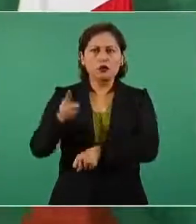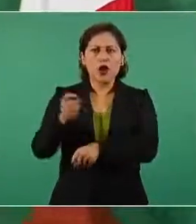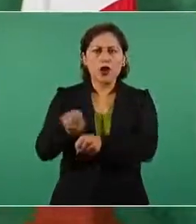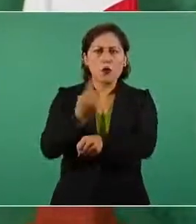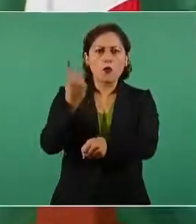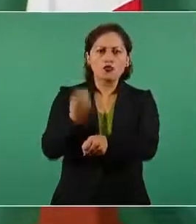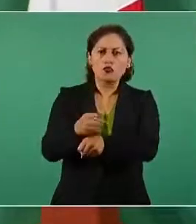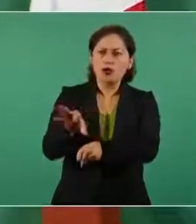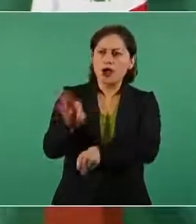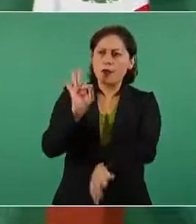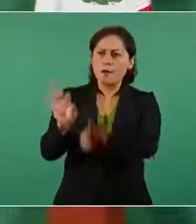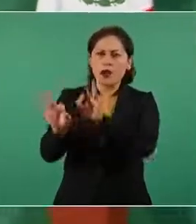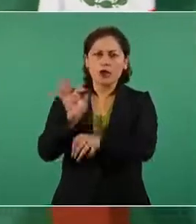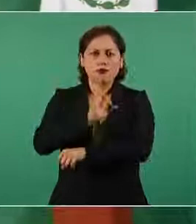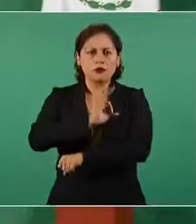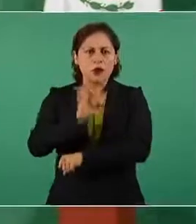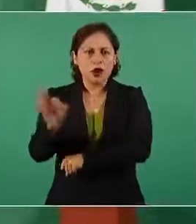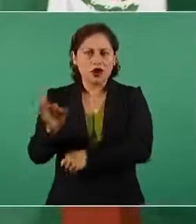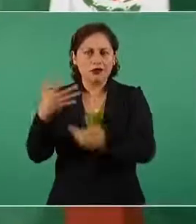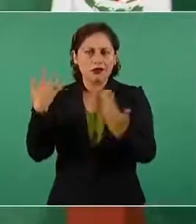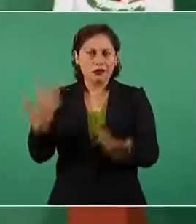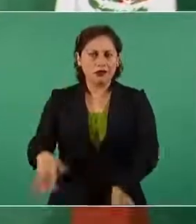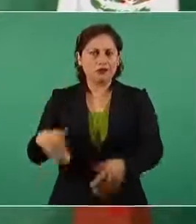sus culturas.